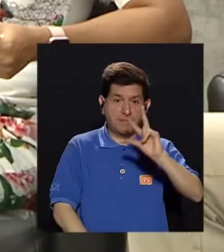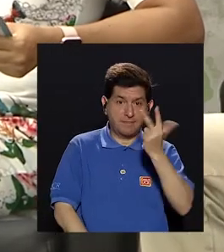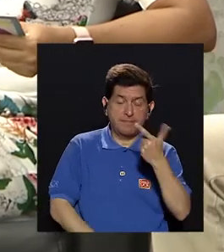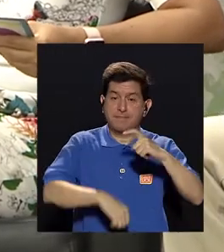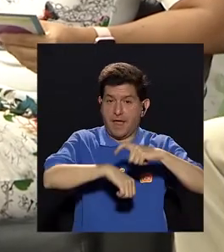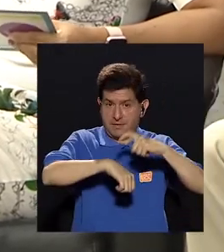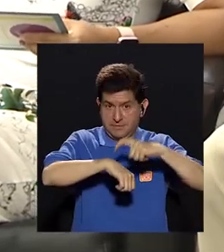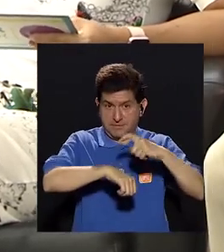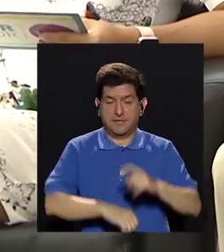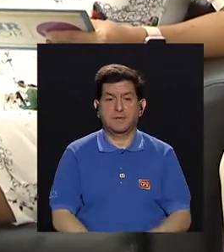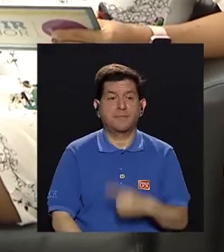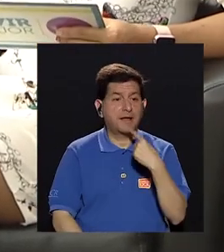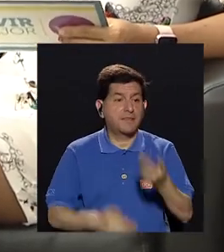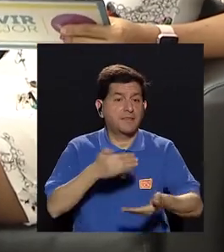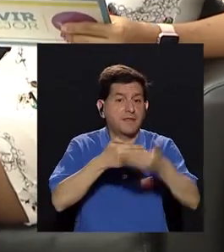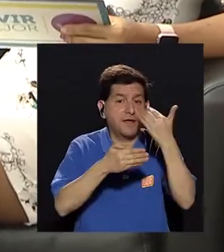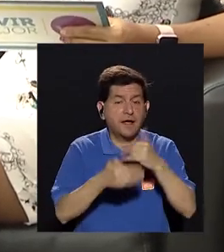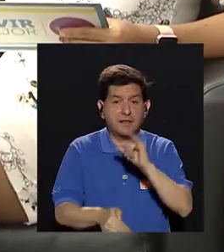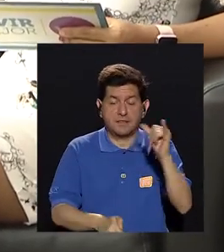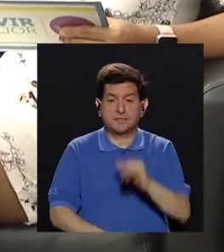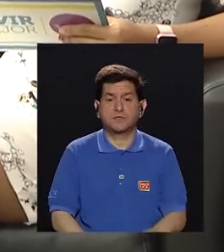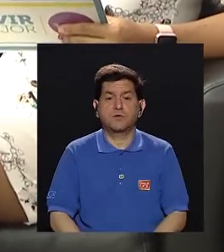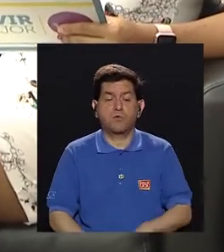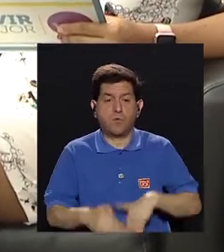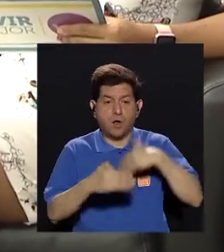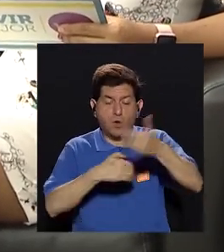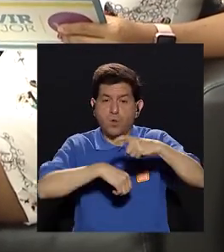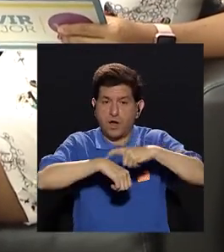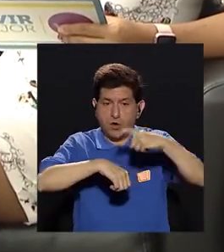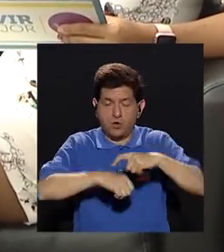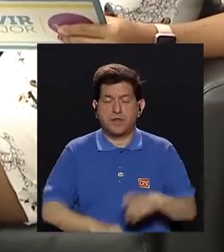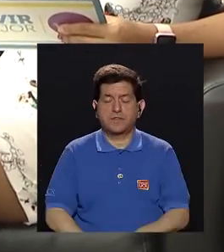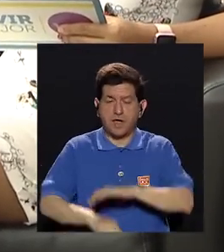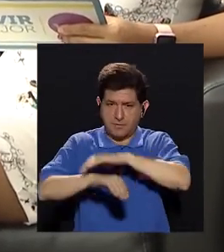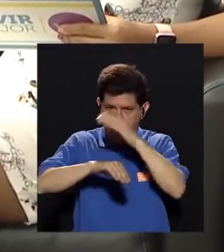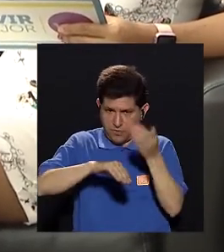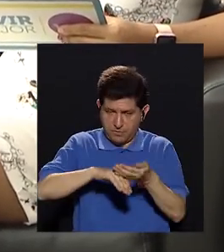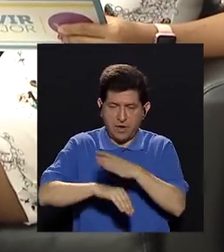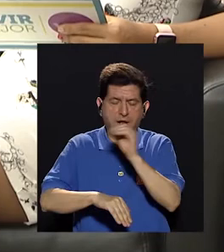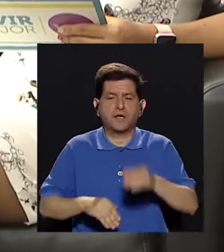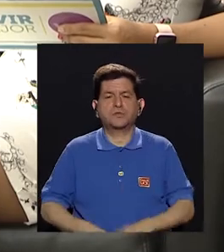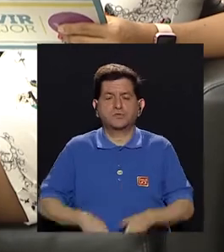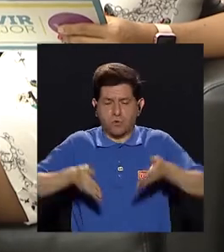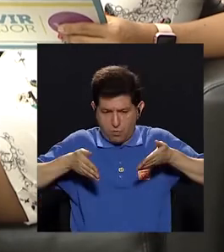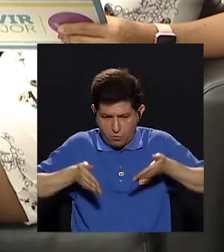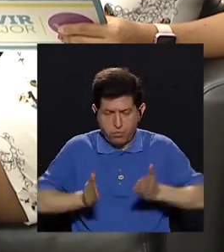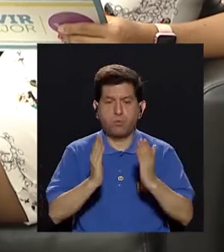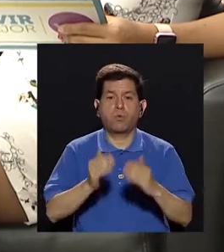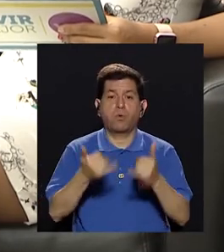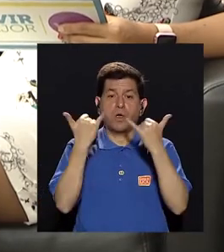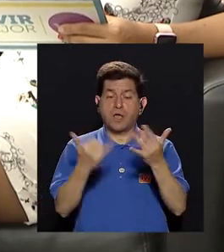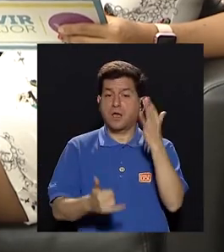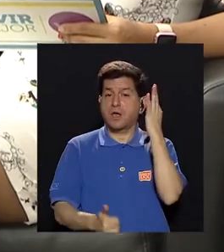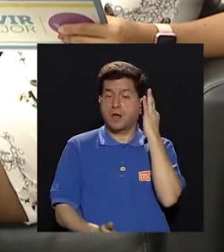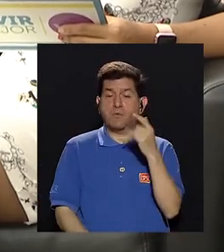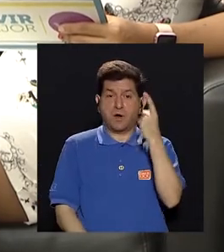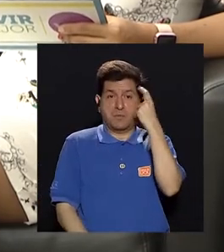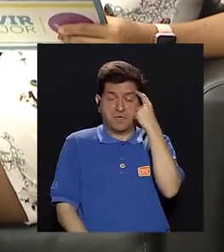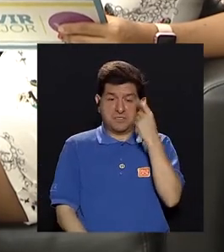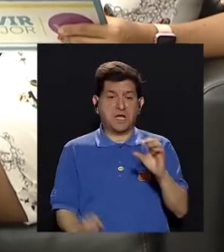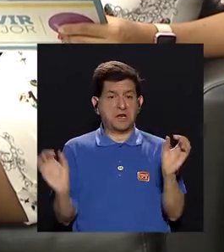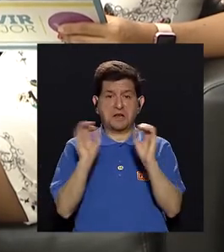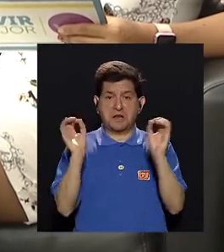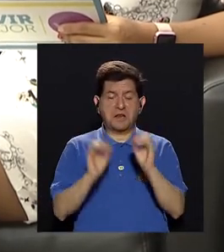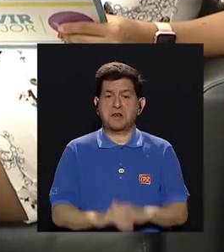tercera etapa es lo que te decía, que igual pasamos el periodo reproductivo, la maternidad, y nos imaginamos que ya las mujeres se convierten en seres